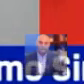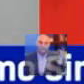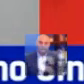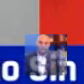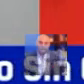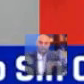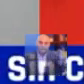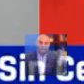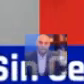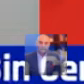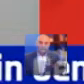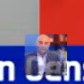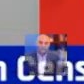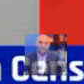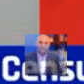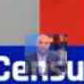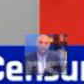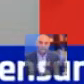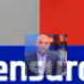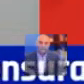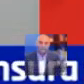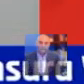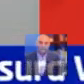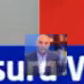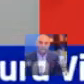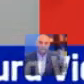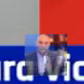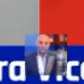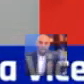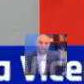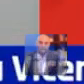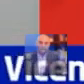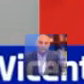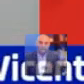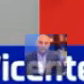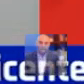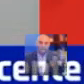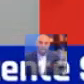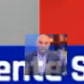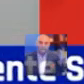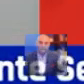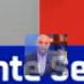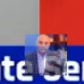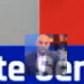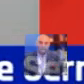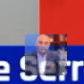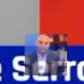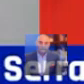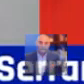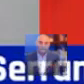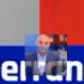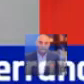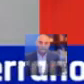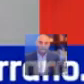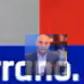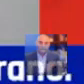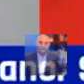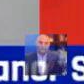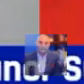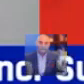catalogadas de un buen gesto cuando ha pedido disculpas por toda esta